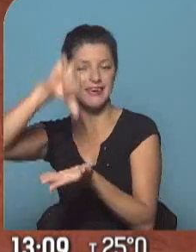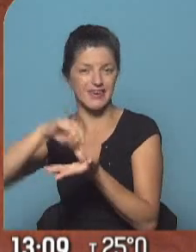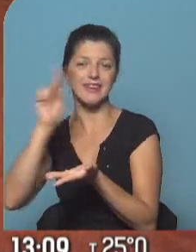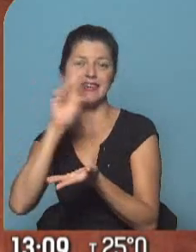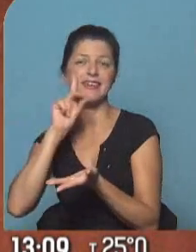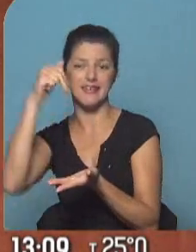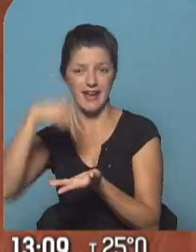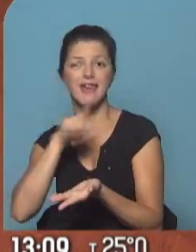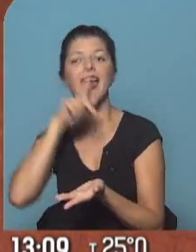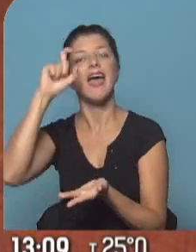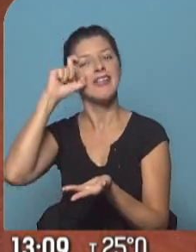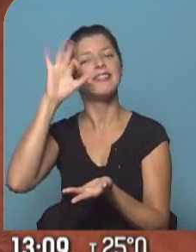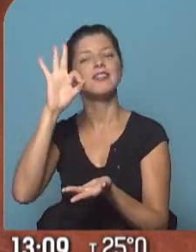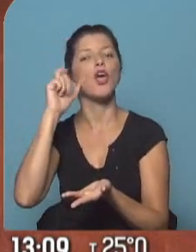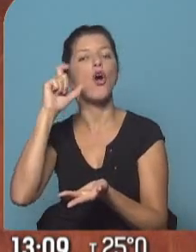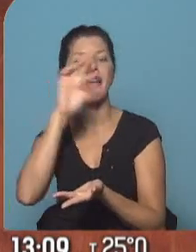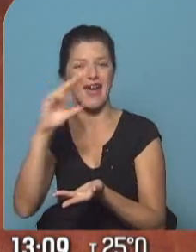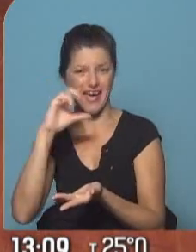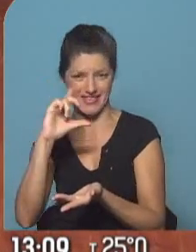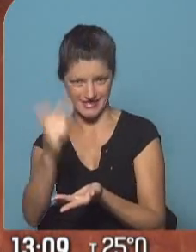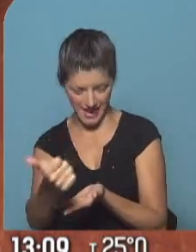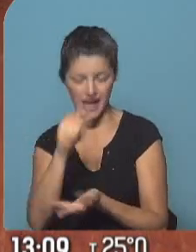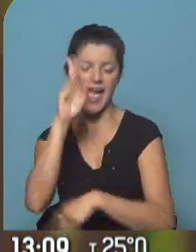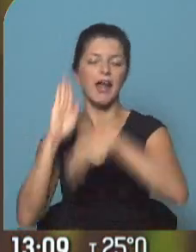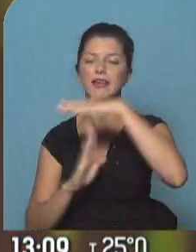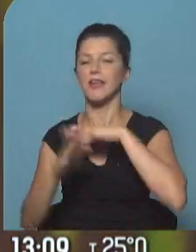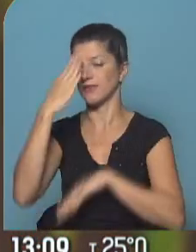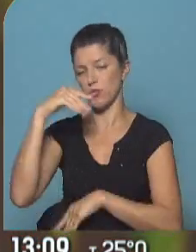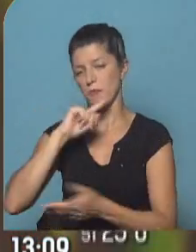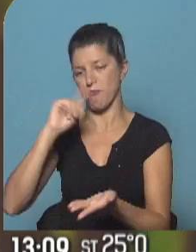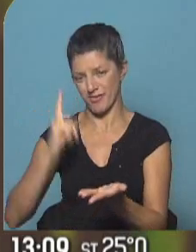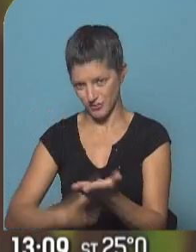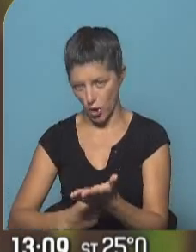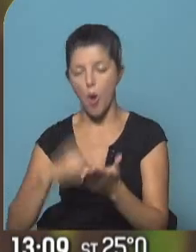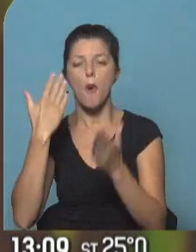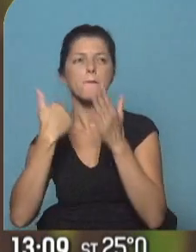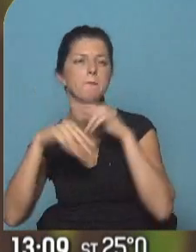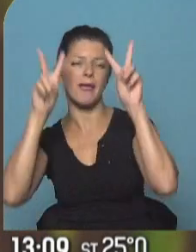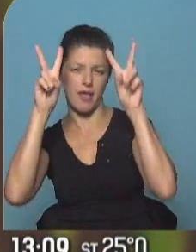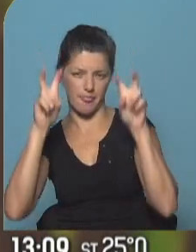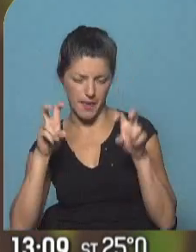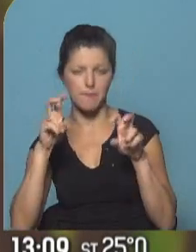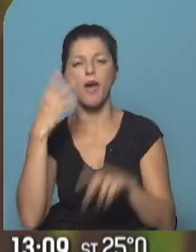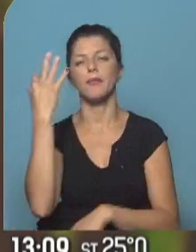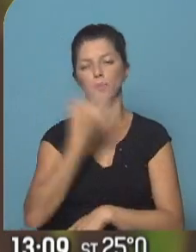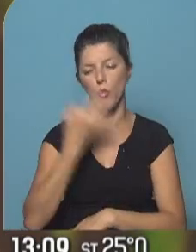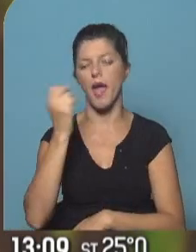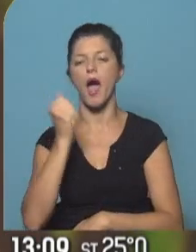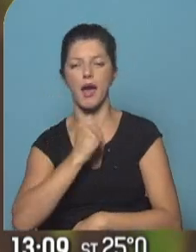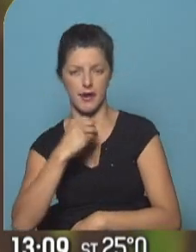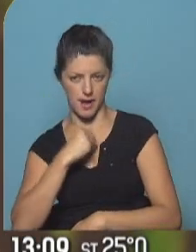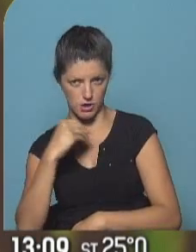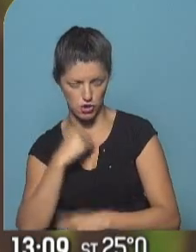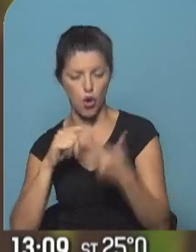el ayatolá tiene la última palabra, el líder supremo tiene la última palabra en un montón de cuestiones, sobre todo en temas de seguridad, de religión, de cultura y